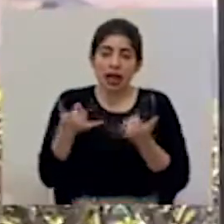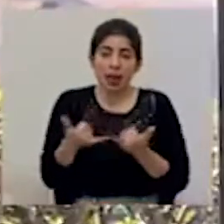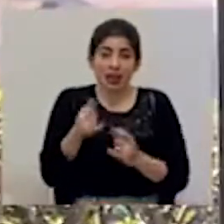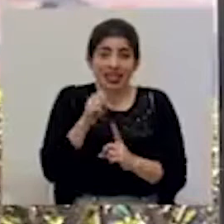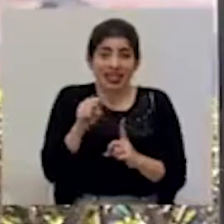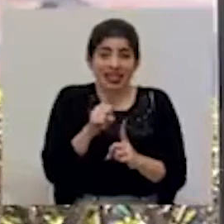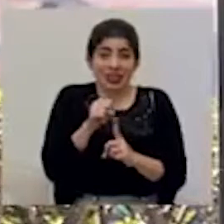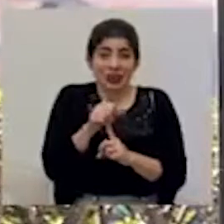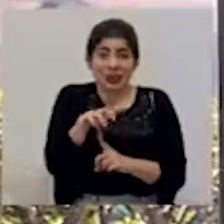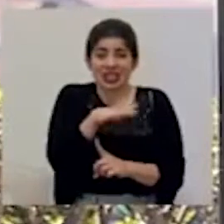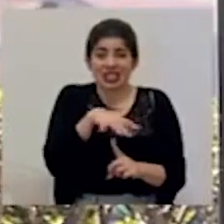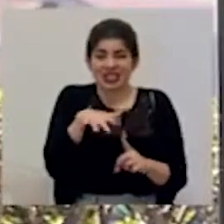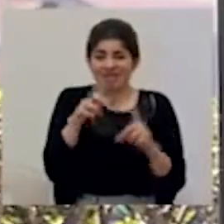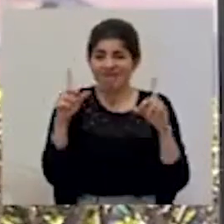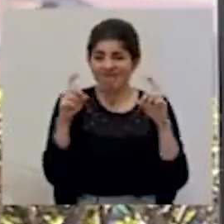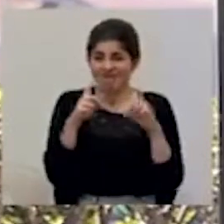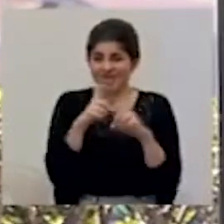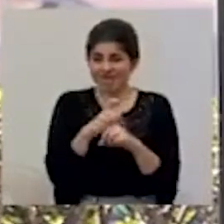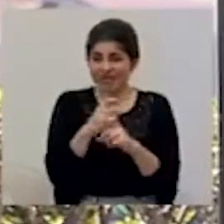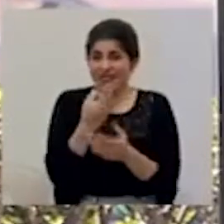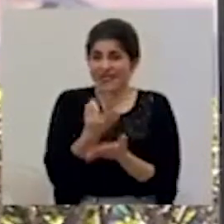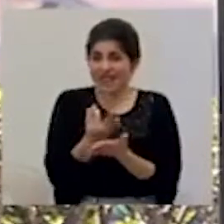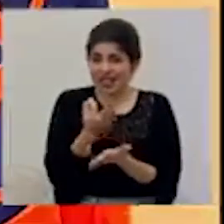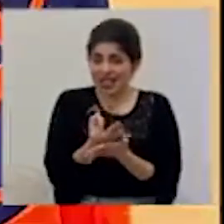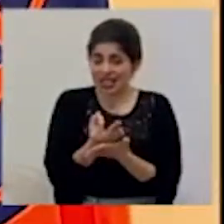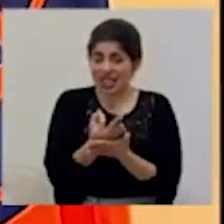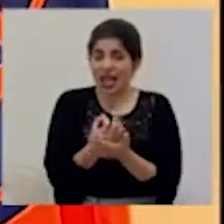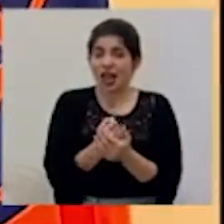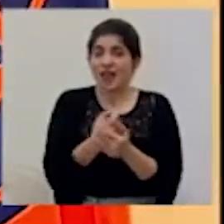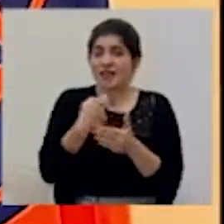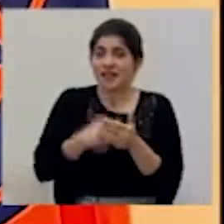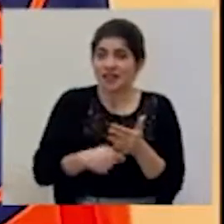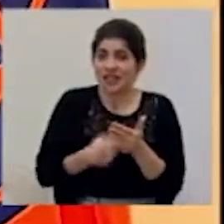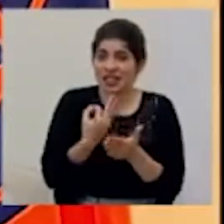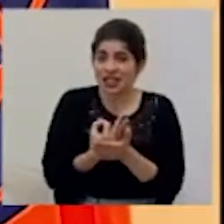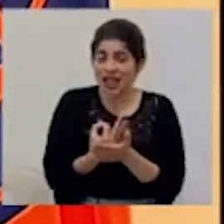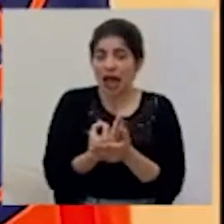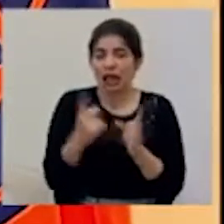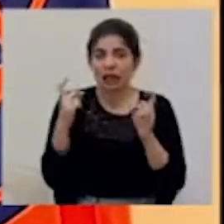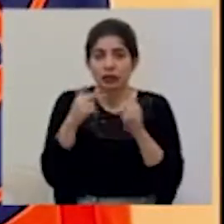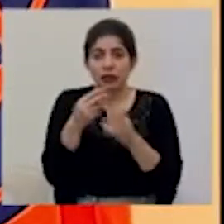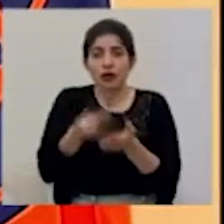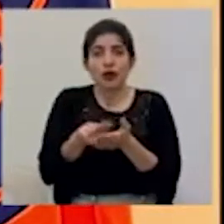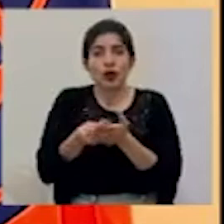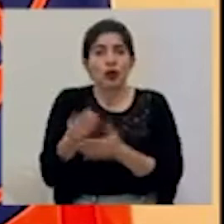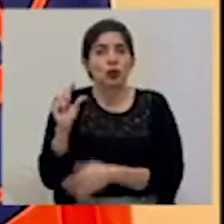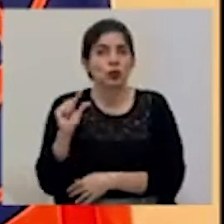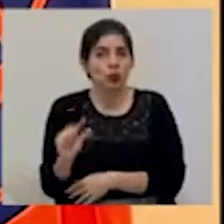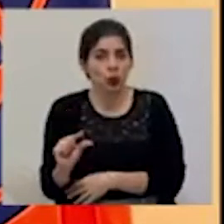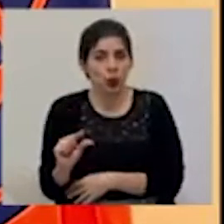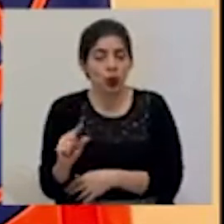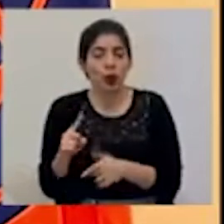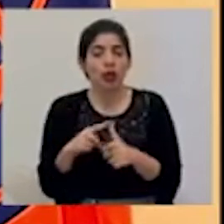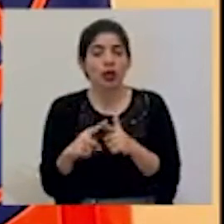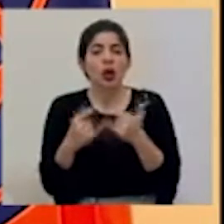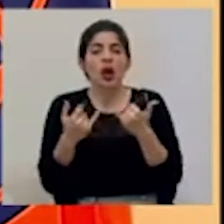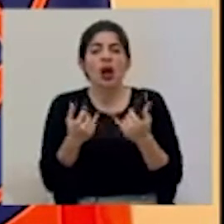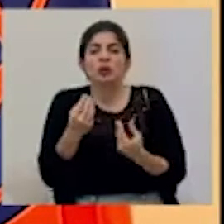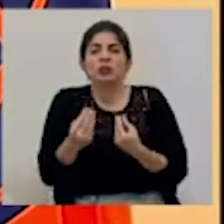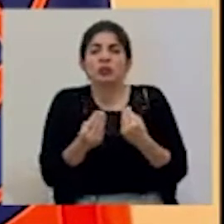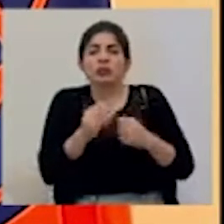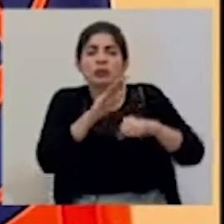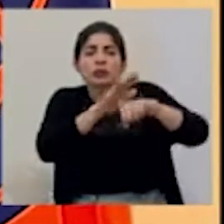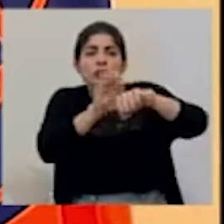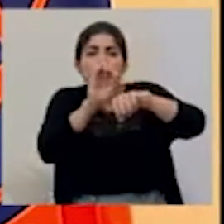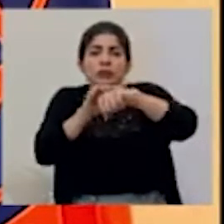situación compleja desde el punto de vista financiero, fiscal. Hay pocos recursos. Lo que estamos llamando a las instituciones es